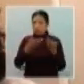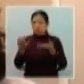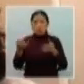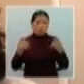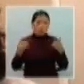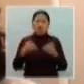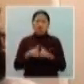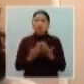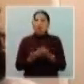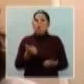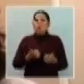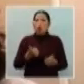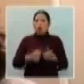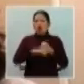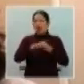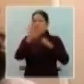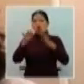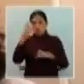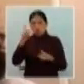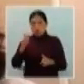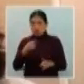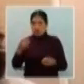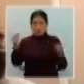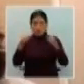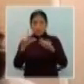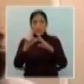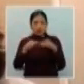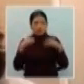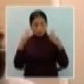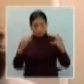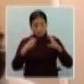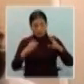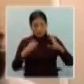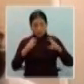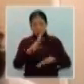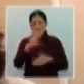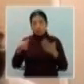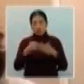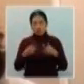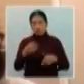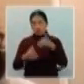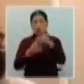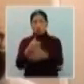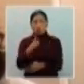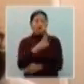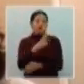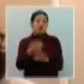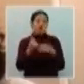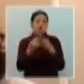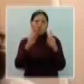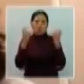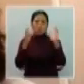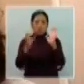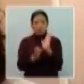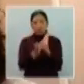es la convocatoria? Porque seguramente hay que prepararlos también para que tengan todo el procedimiento de cómo ejecutar el